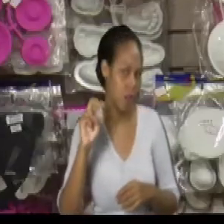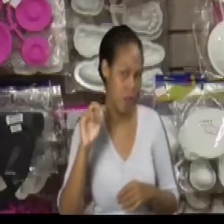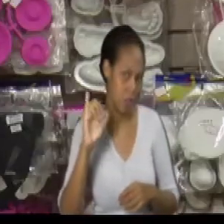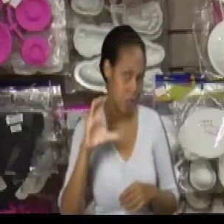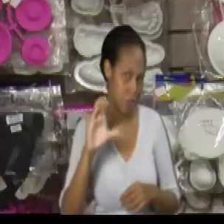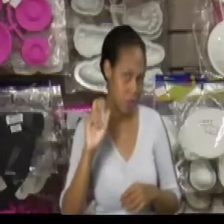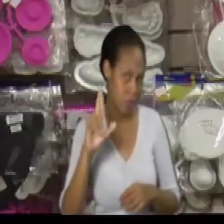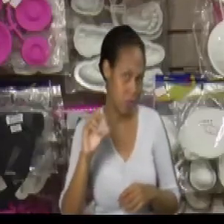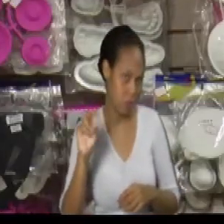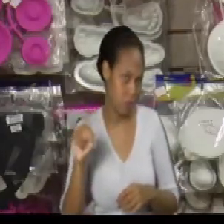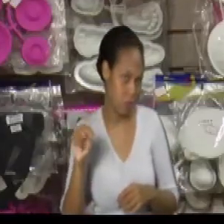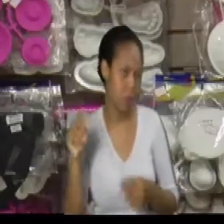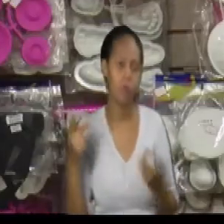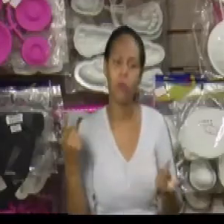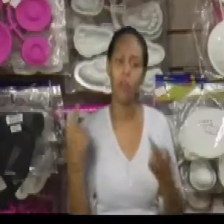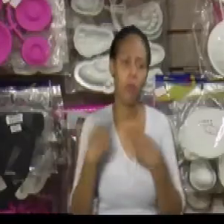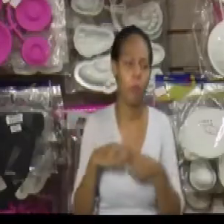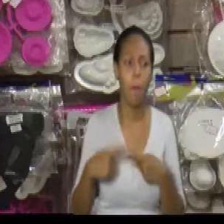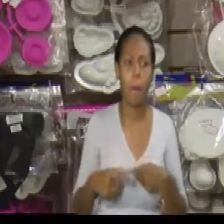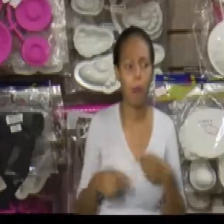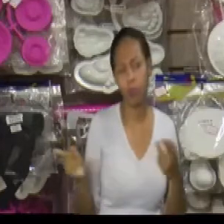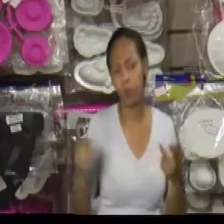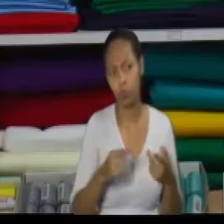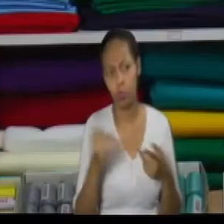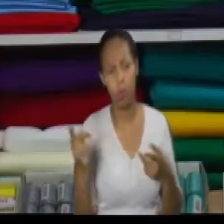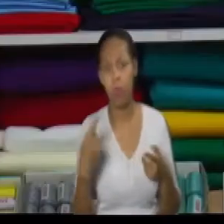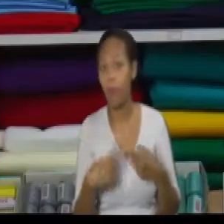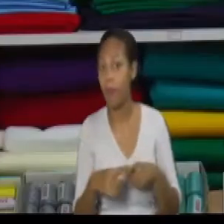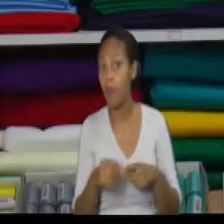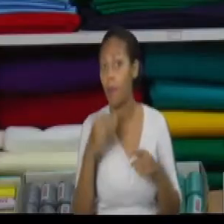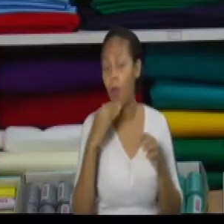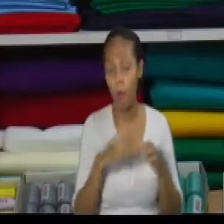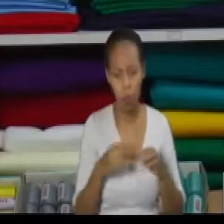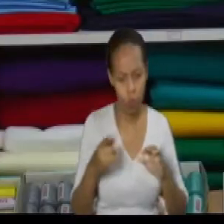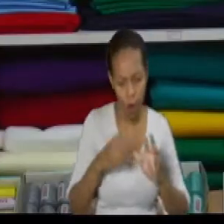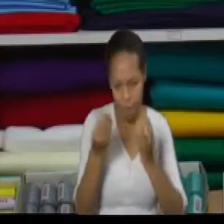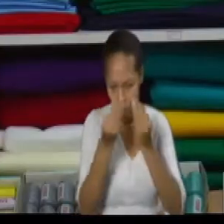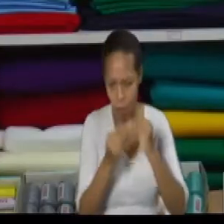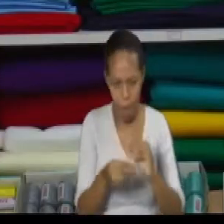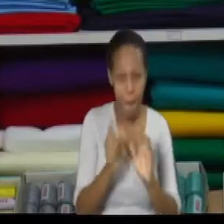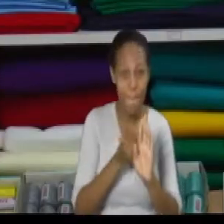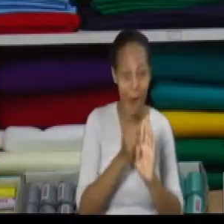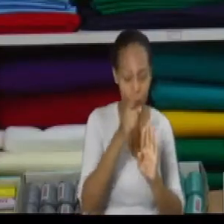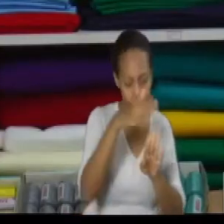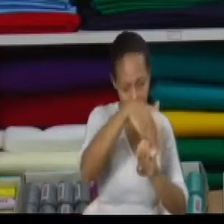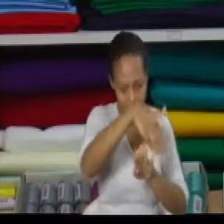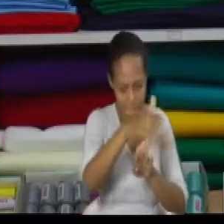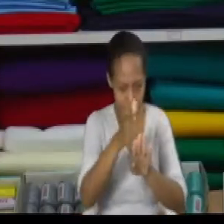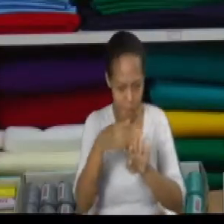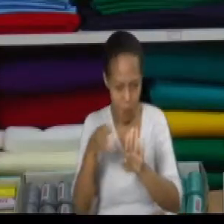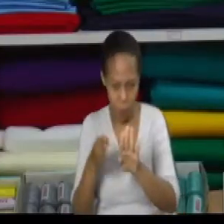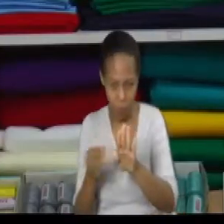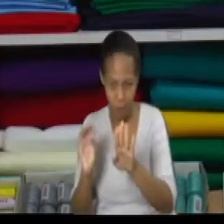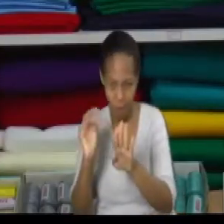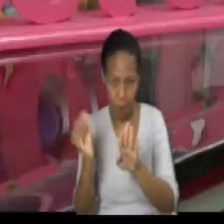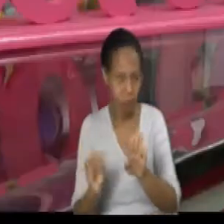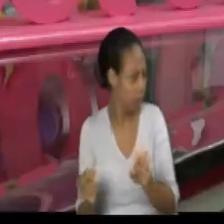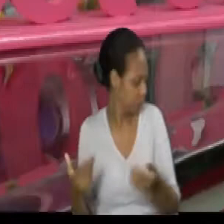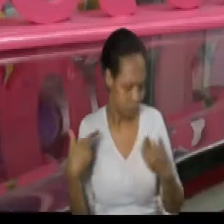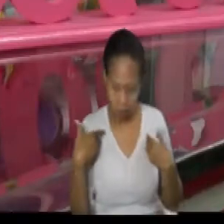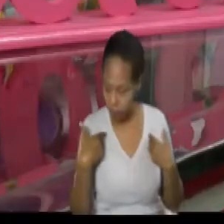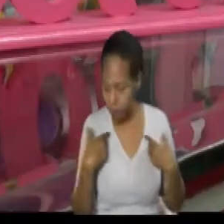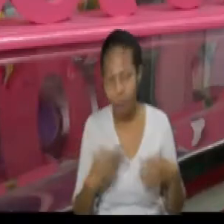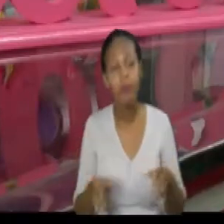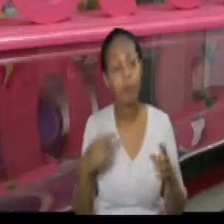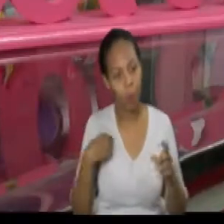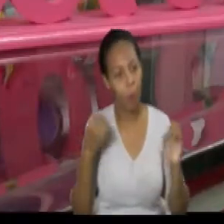todo lo que son cualquier tipo de corte en MDF que ustedes vayan a requerir. Nosotros con mucho gusto le podemos trabajar eso. Bueno, en Barranca Bermeja